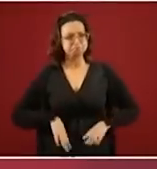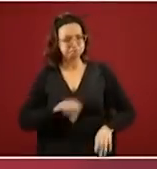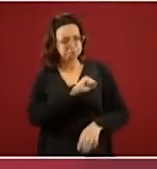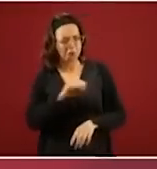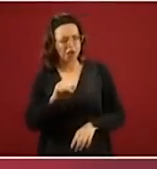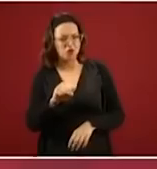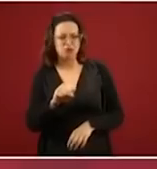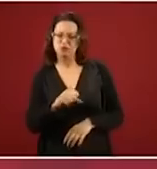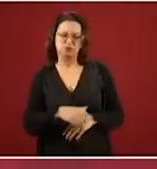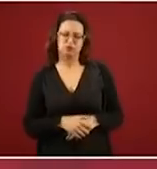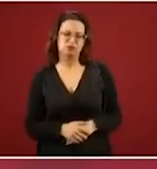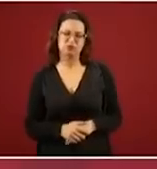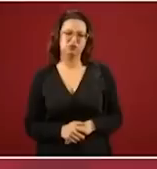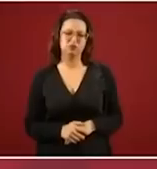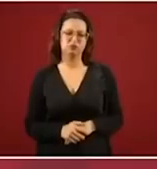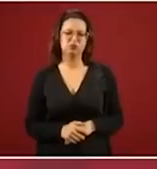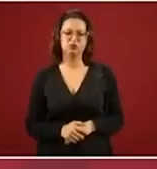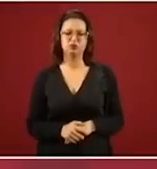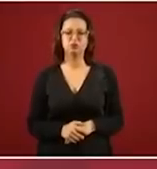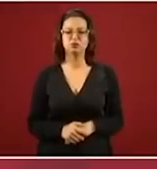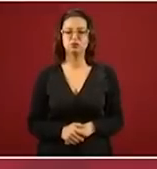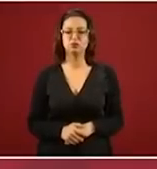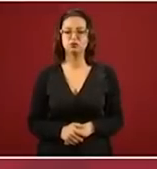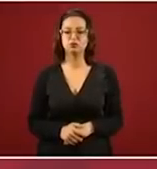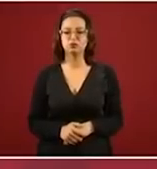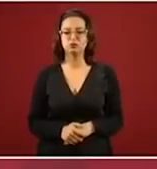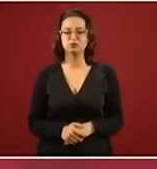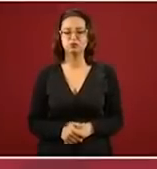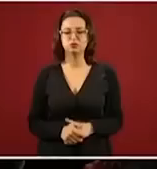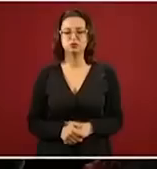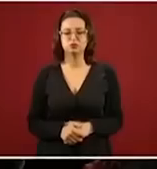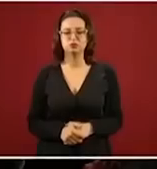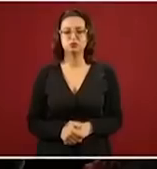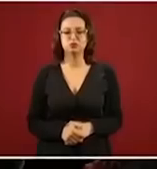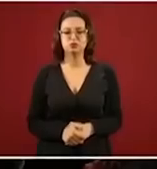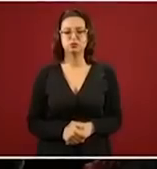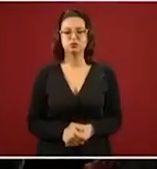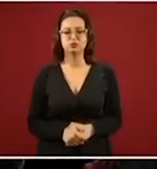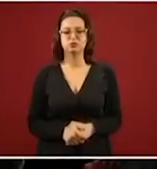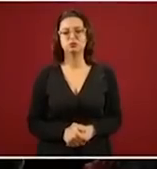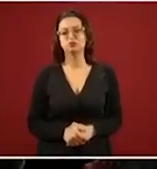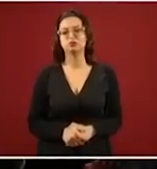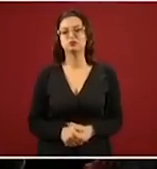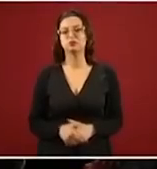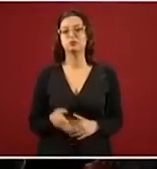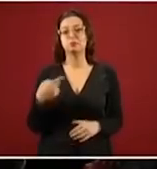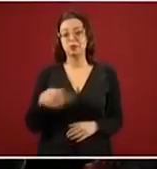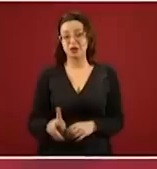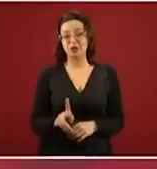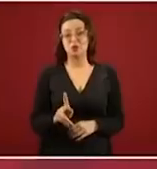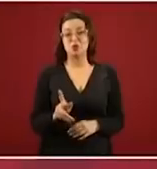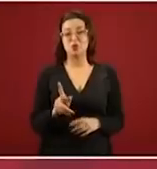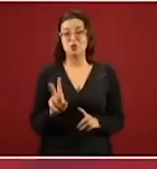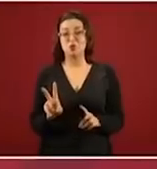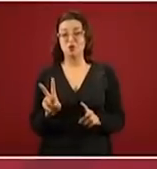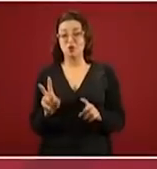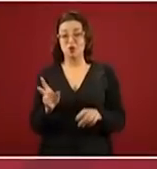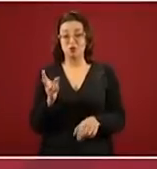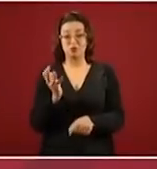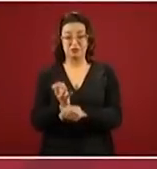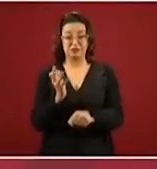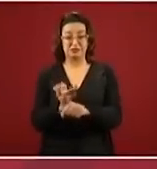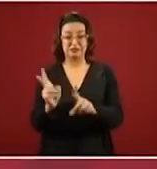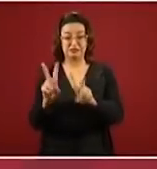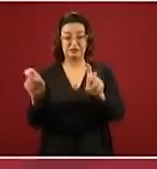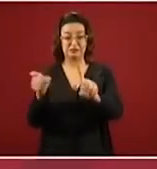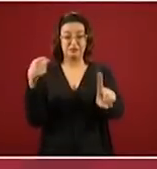eso debe de quedar muy claro esto y está más relacionado no solo